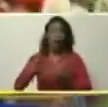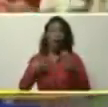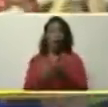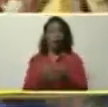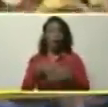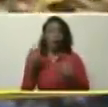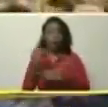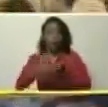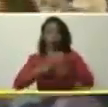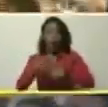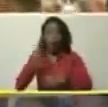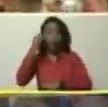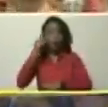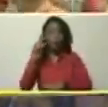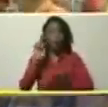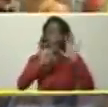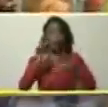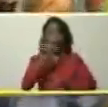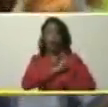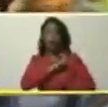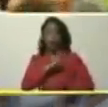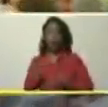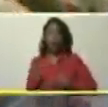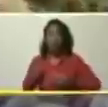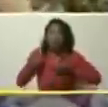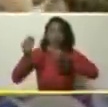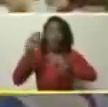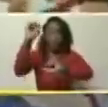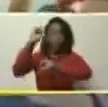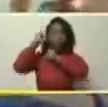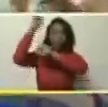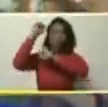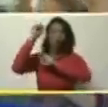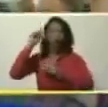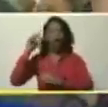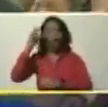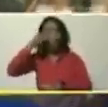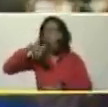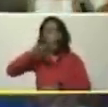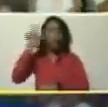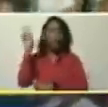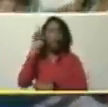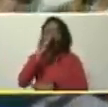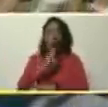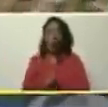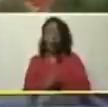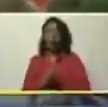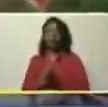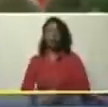lleguemos a la fecha del 9 de enero y entreguemos una victoria para el pueblo de Barinas y para el pueblo chavista.